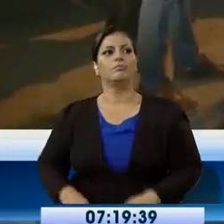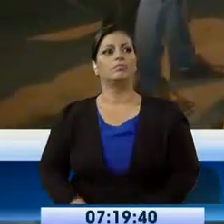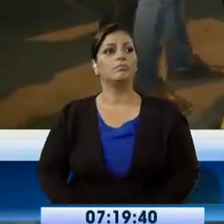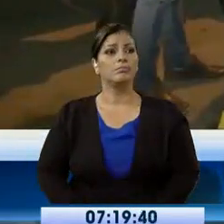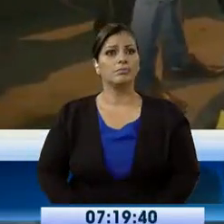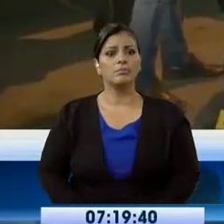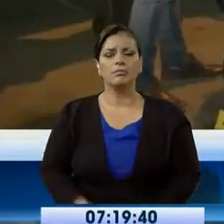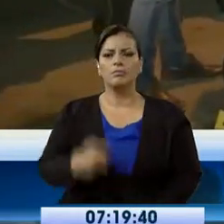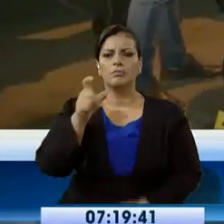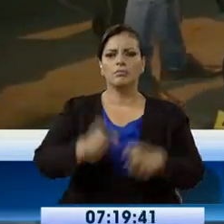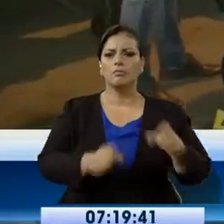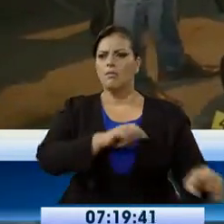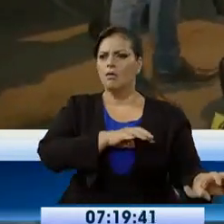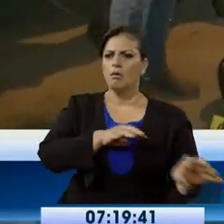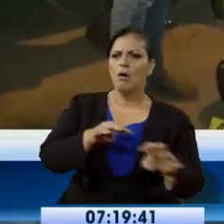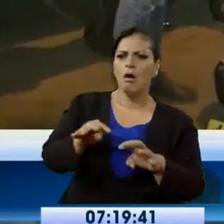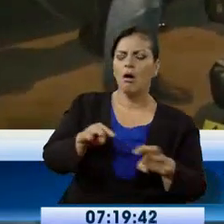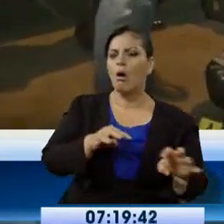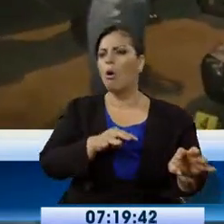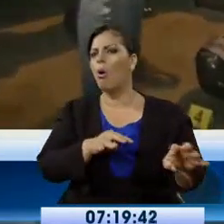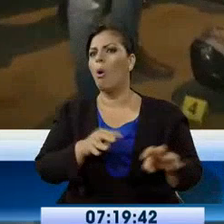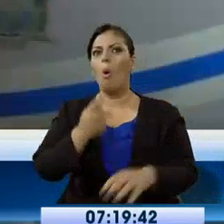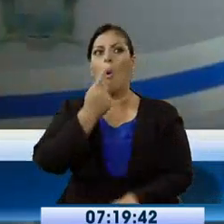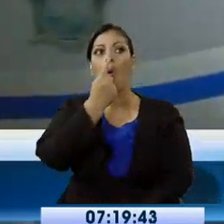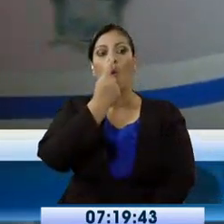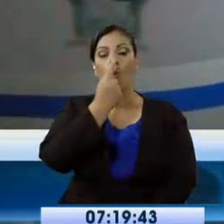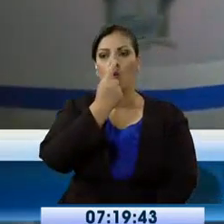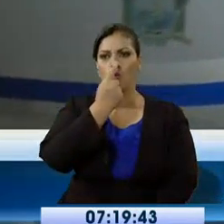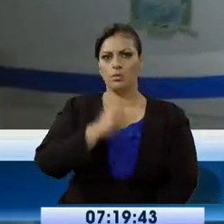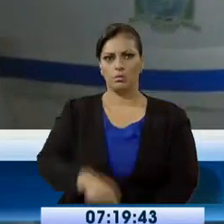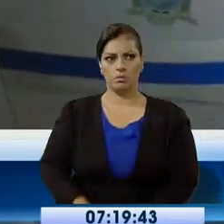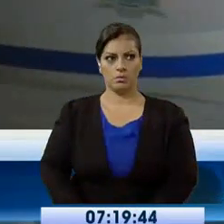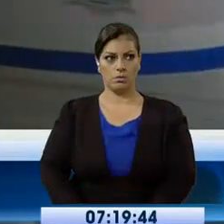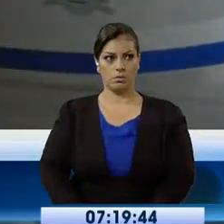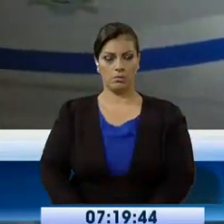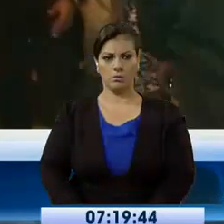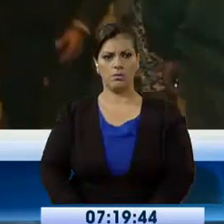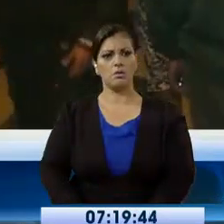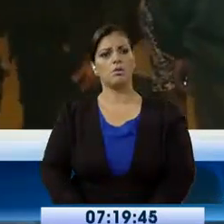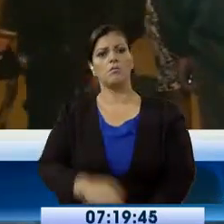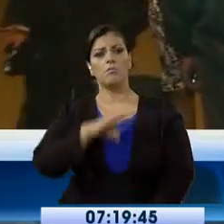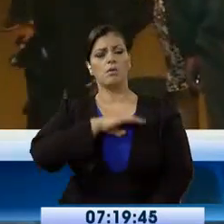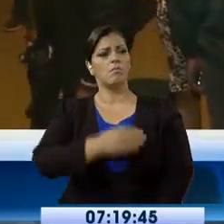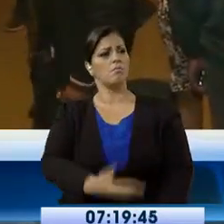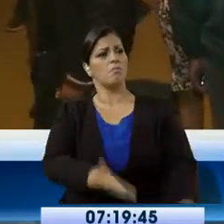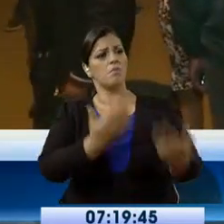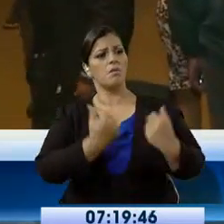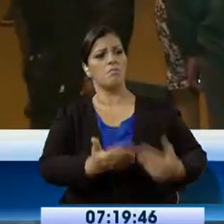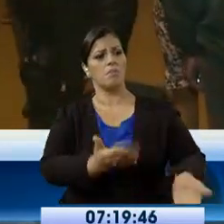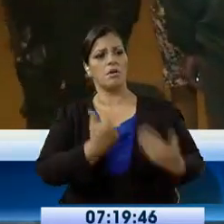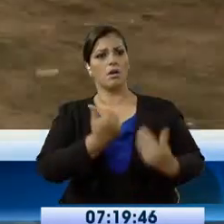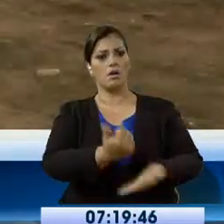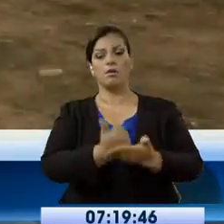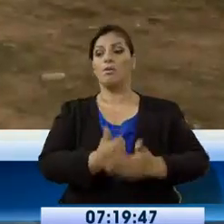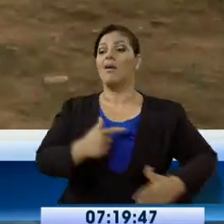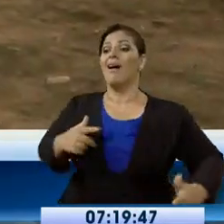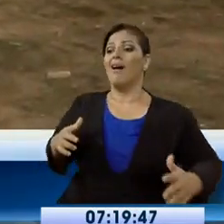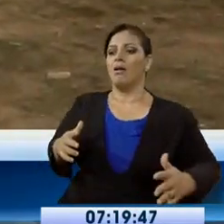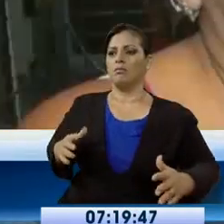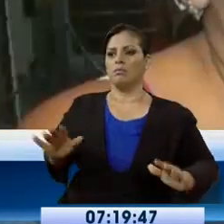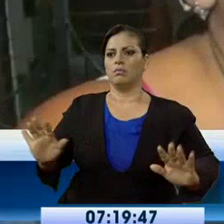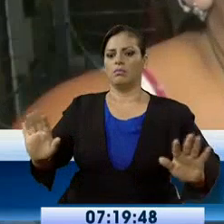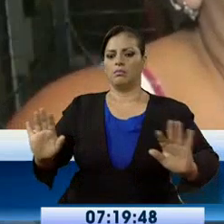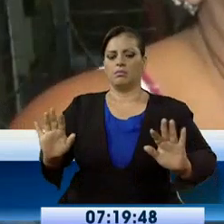dos policías pidieron ayuda al populacho, pero por temor a represalias, los habitantes del lugar prefirieron no participar del